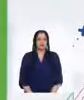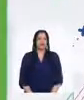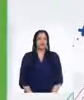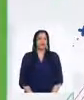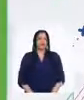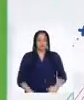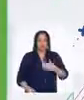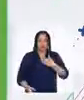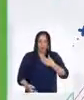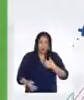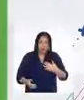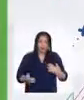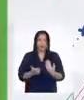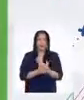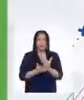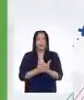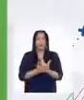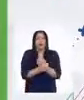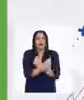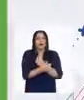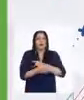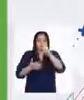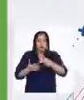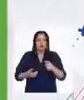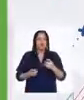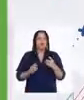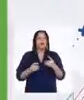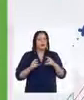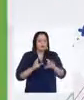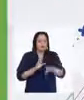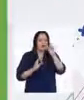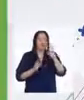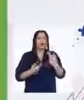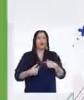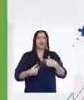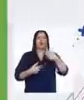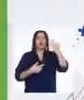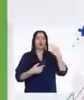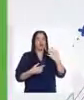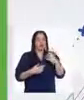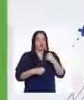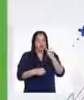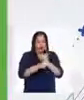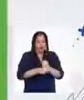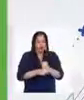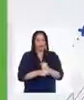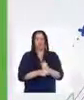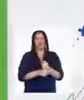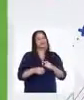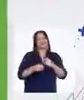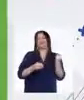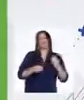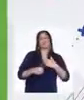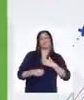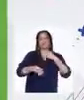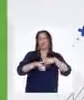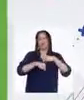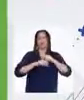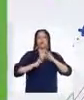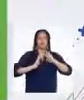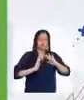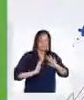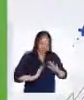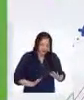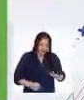Bueno, mi nueva vocación la descubrí cuando decidí renunciar a mi trabajo. Me di un tiempo de descanso